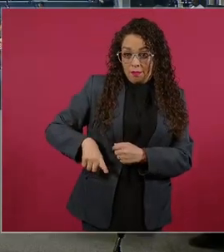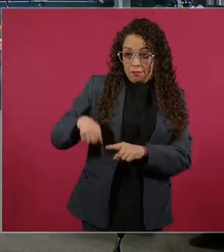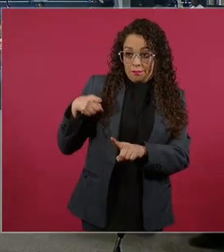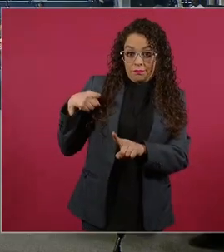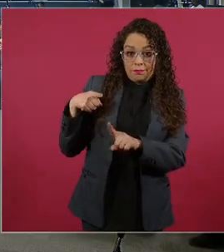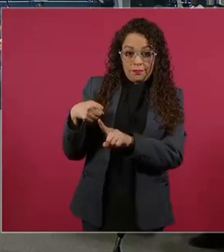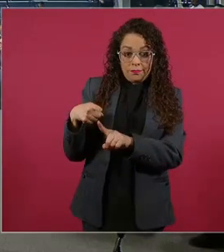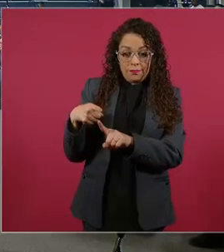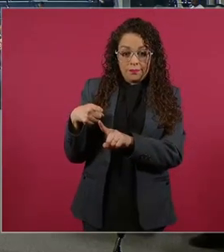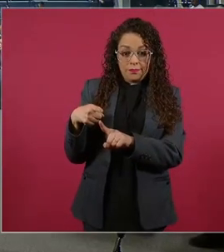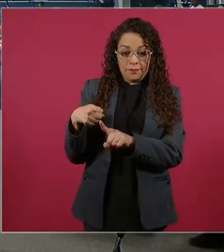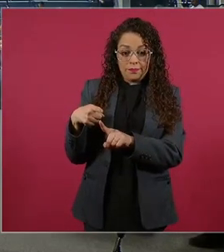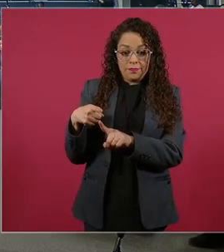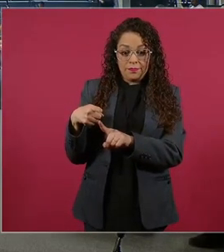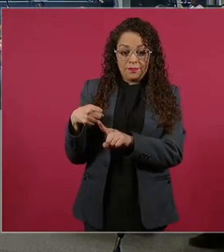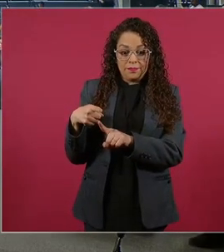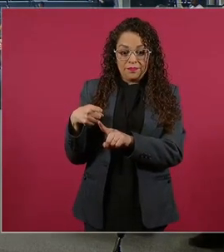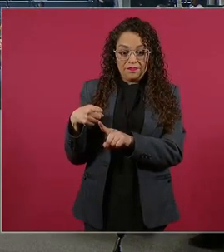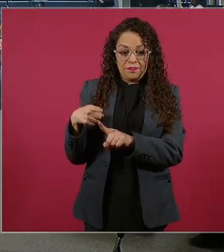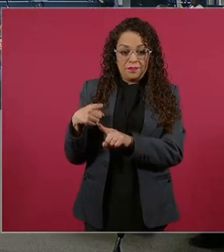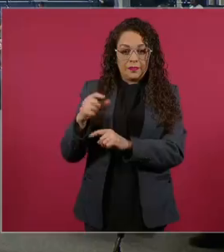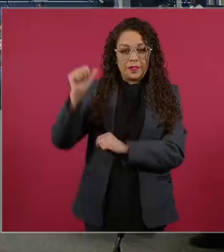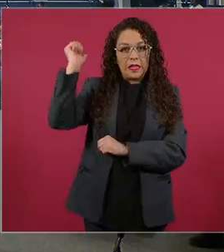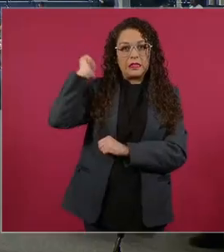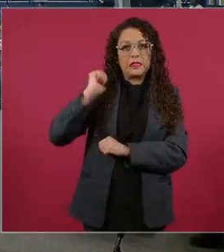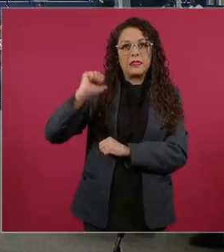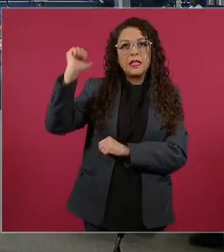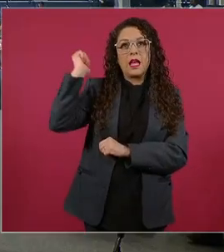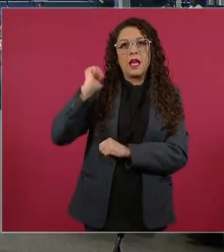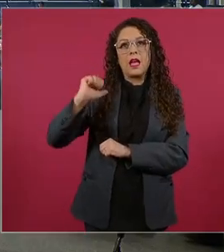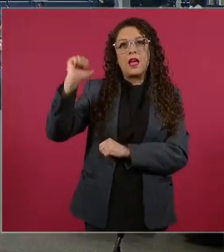pudo haber sucedido en el siglo VII,